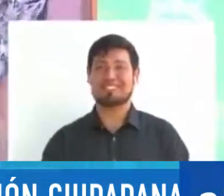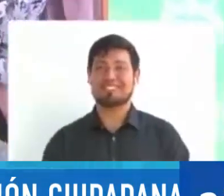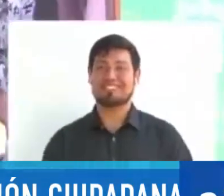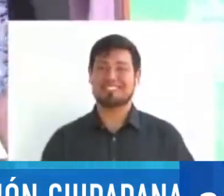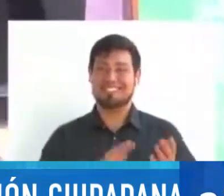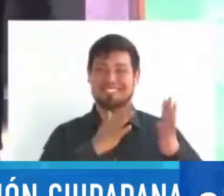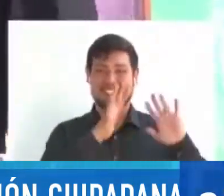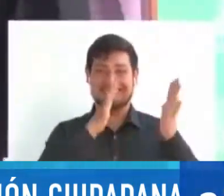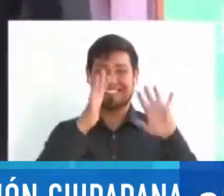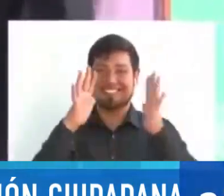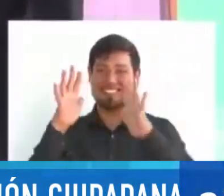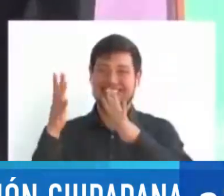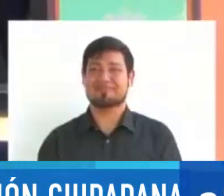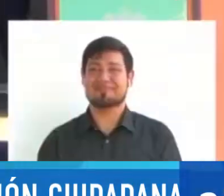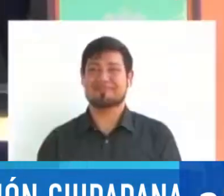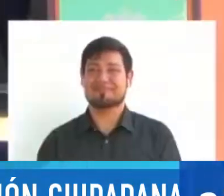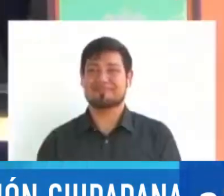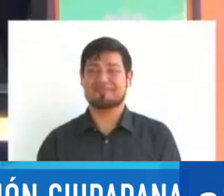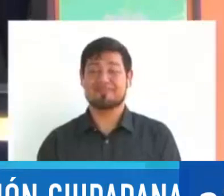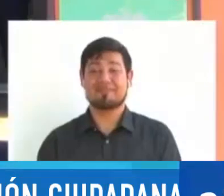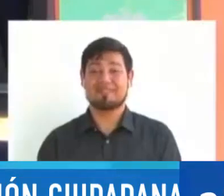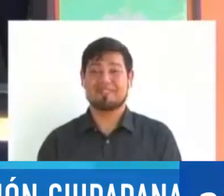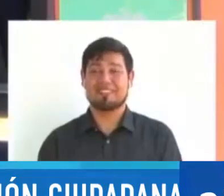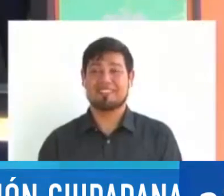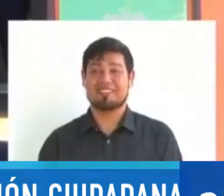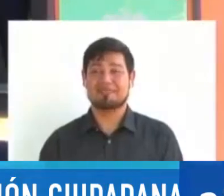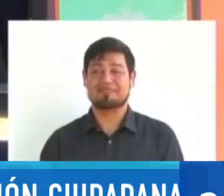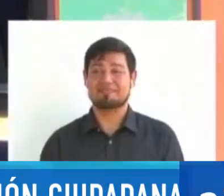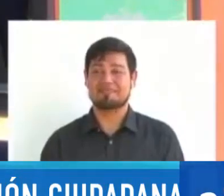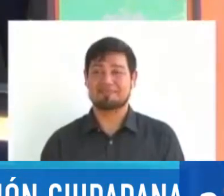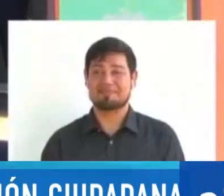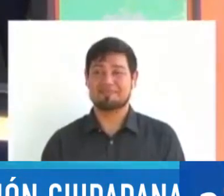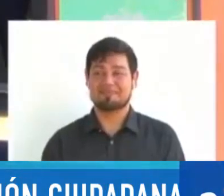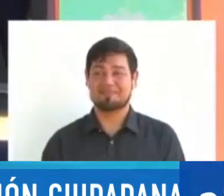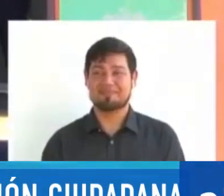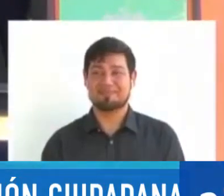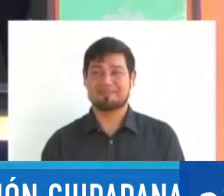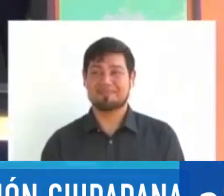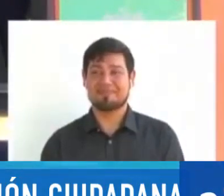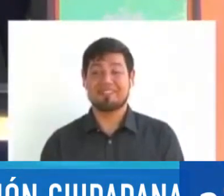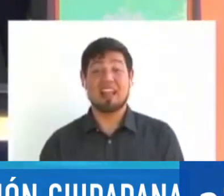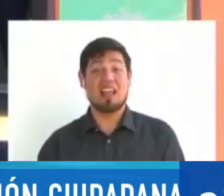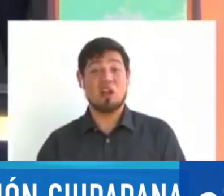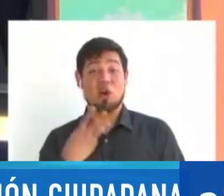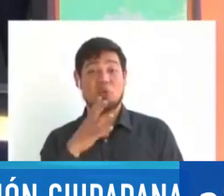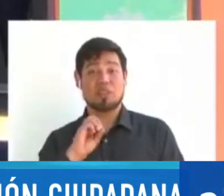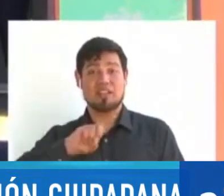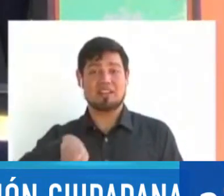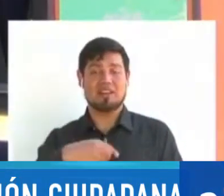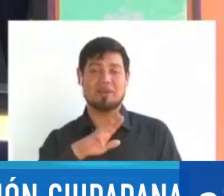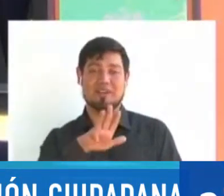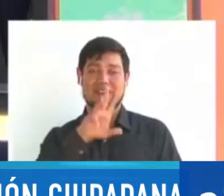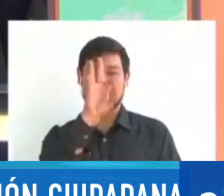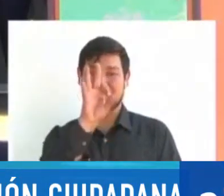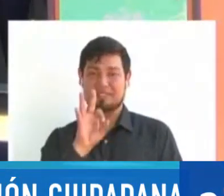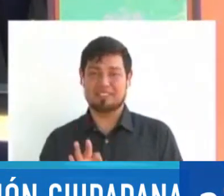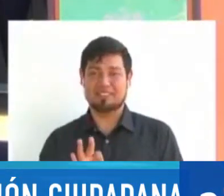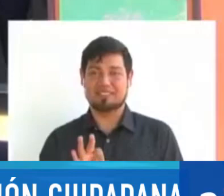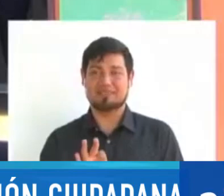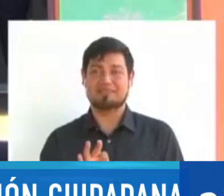Categoría Medio Ambiente y Ciudad Sustentable. con un